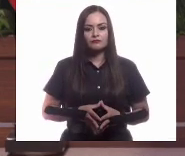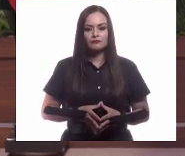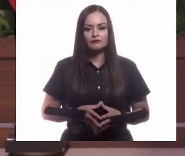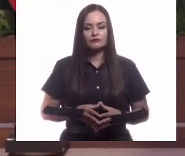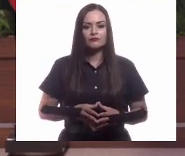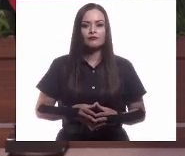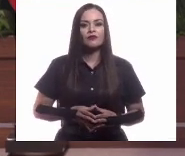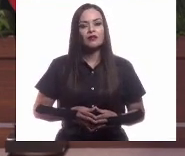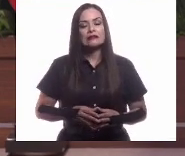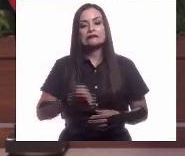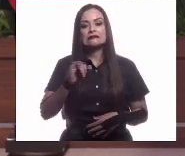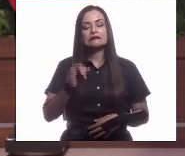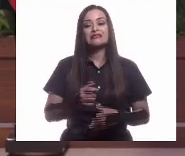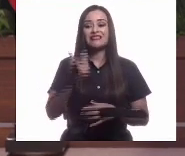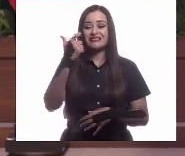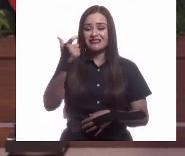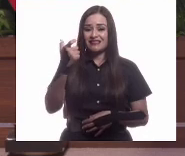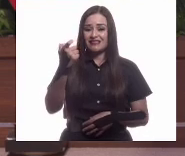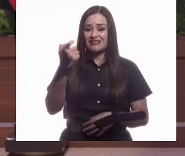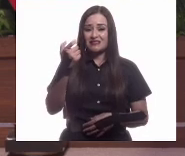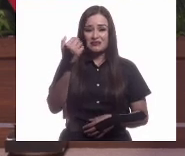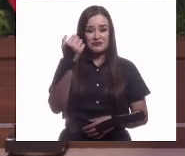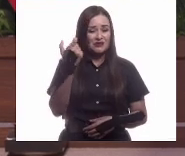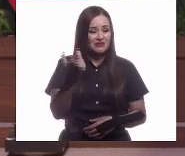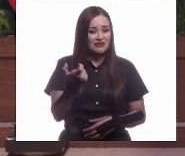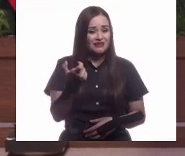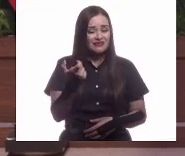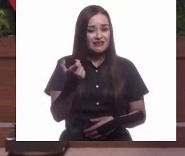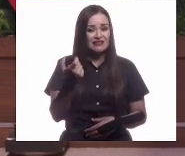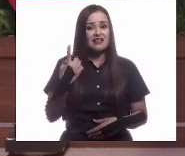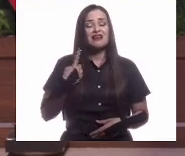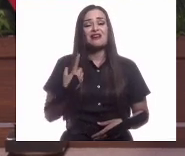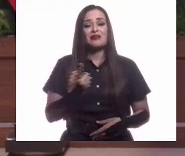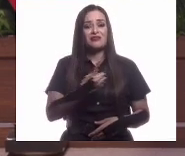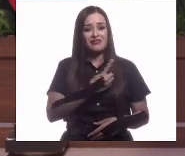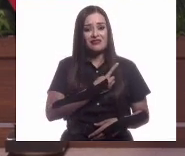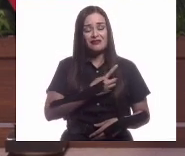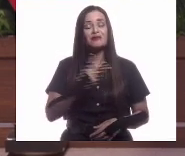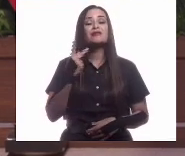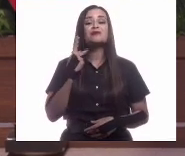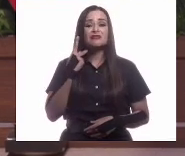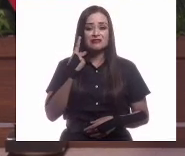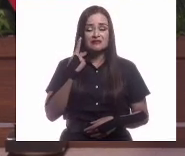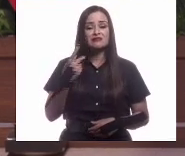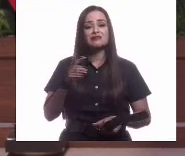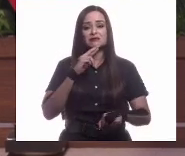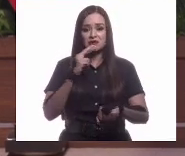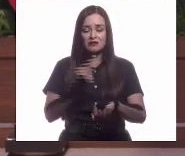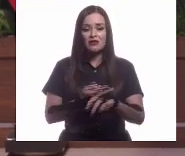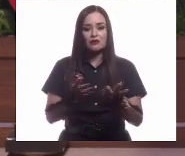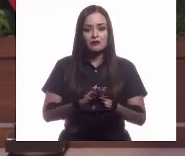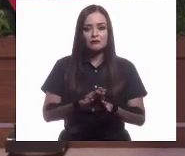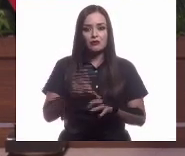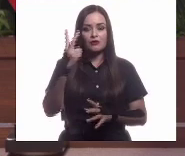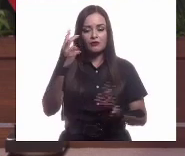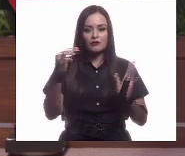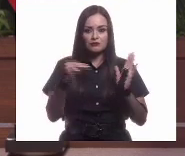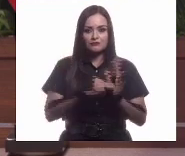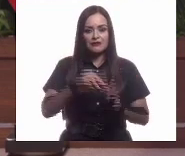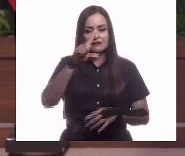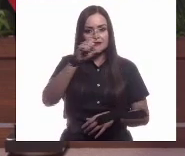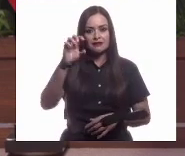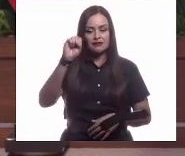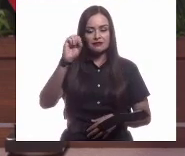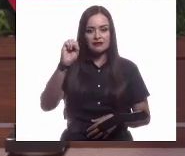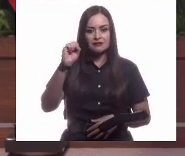Nuestra deuda pública ha sido manejada con prudencia y con responsabilidad. Con un monto total de 2,162